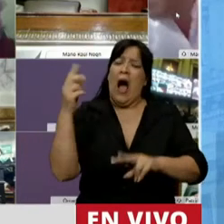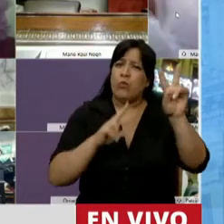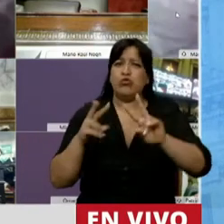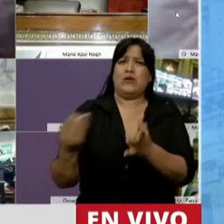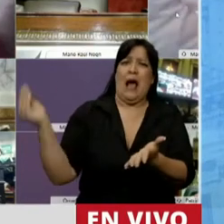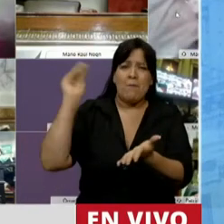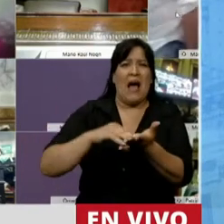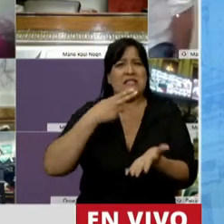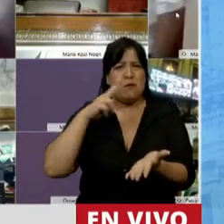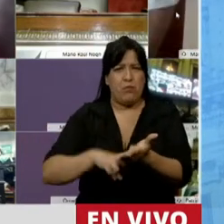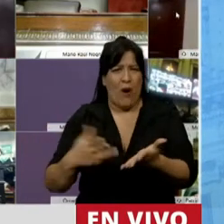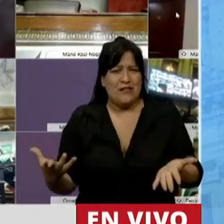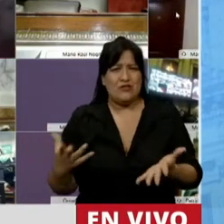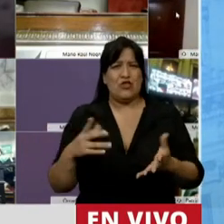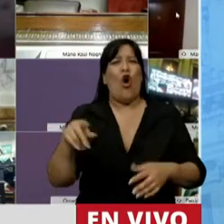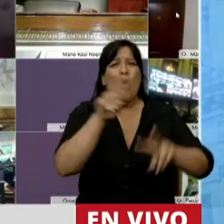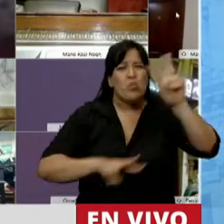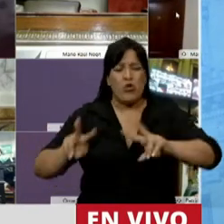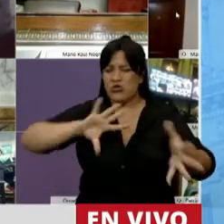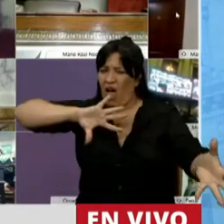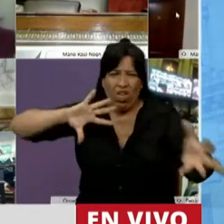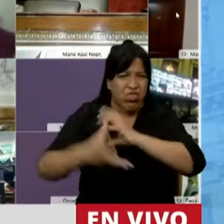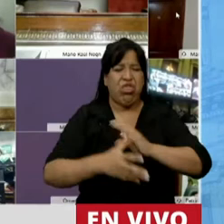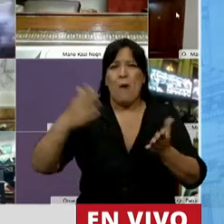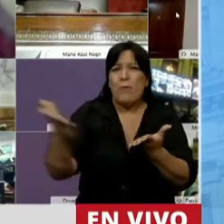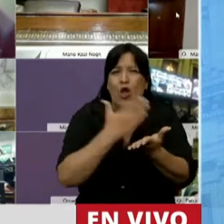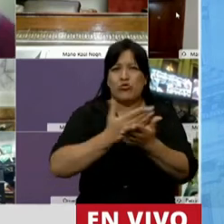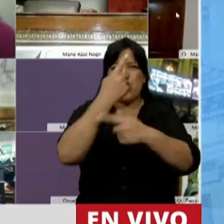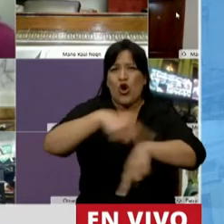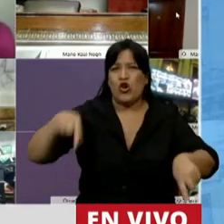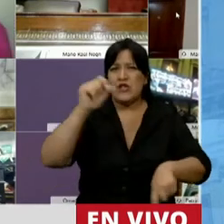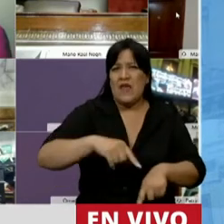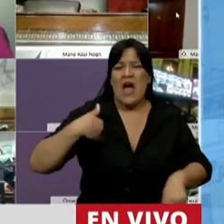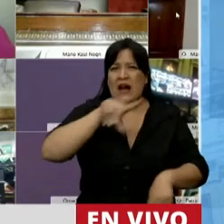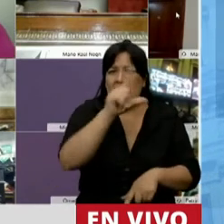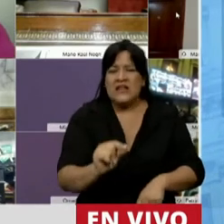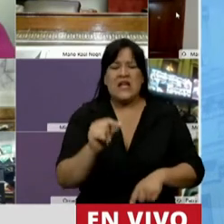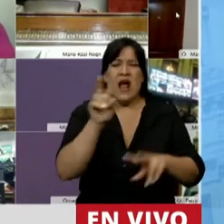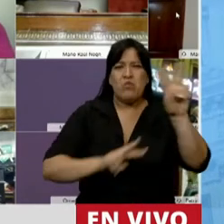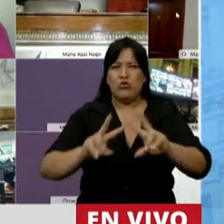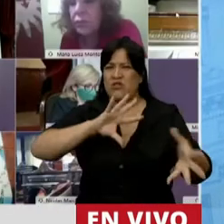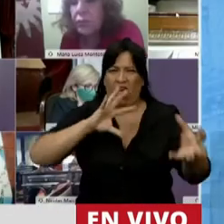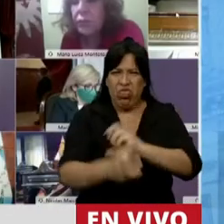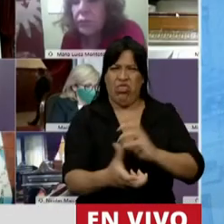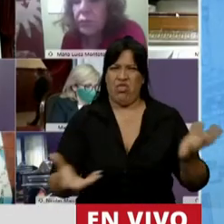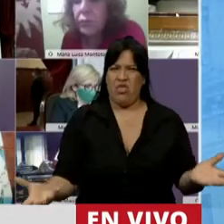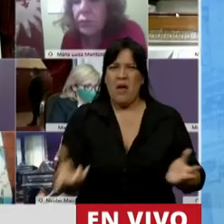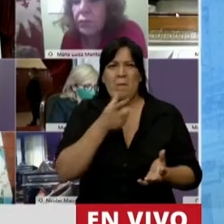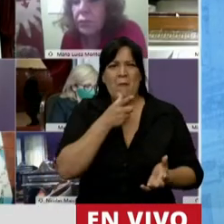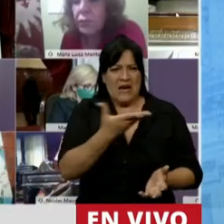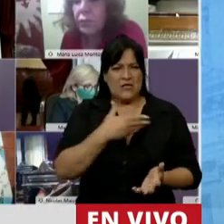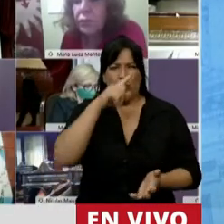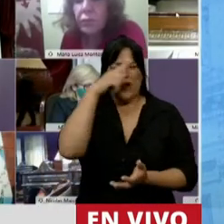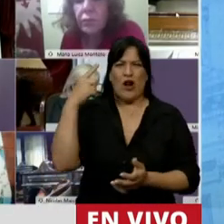Vamos por terminar de destrozar el aparato productivo argentino. Pareciera que el gobierno nacional